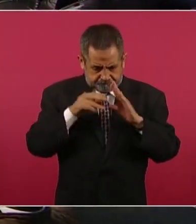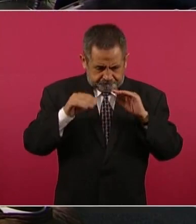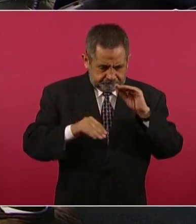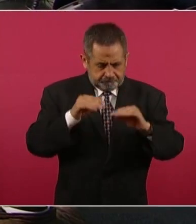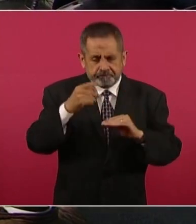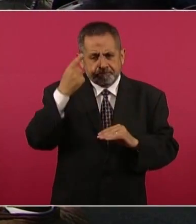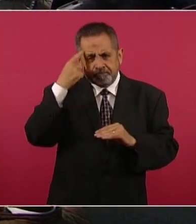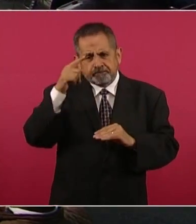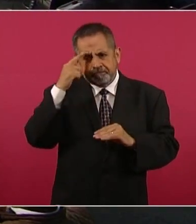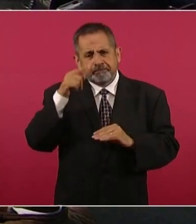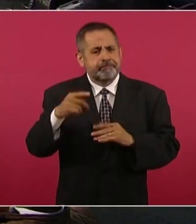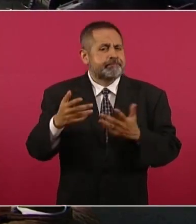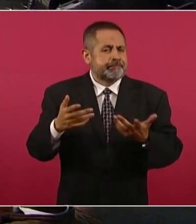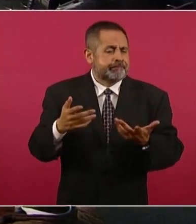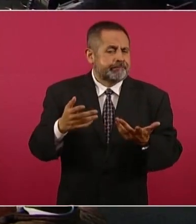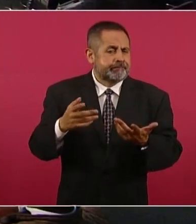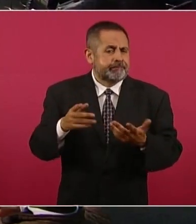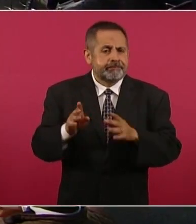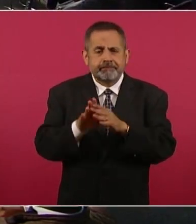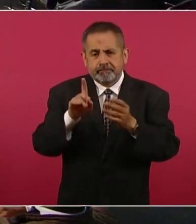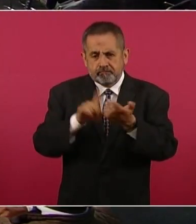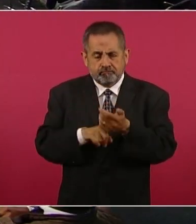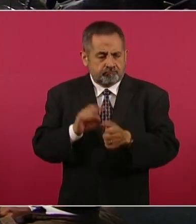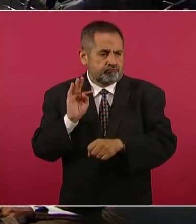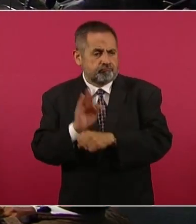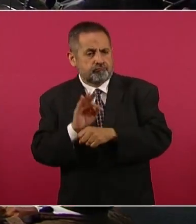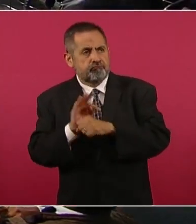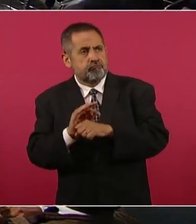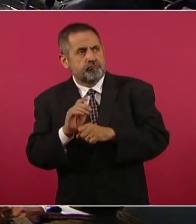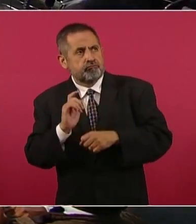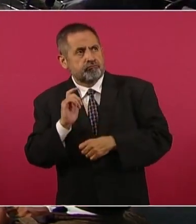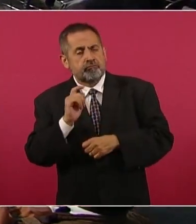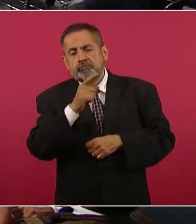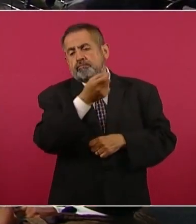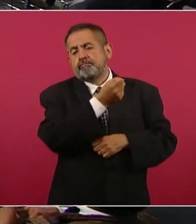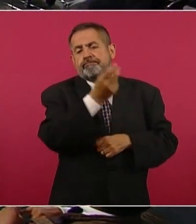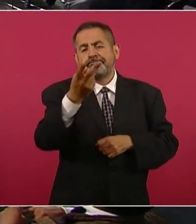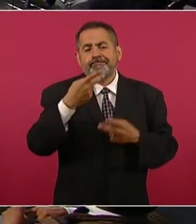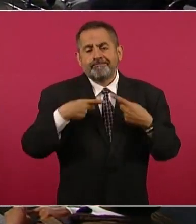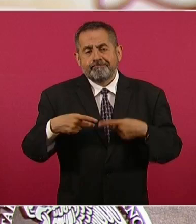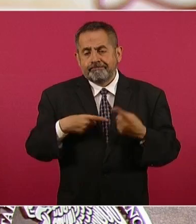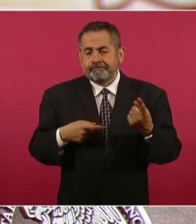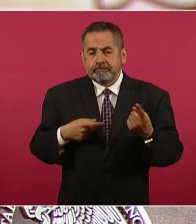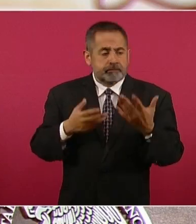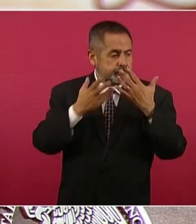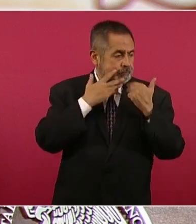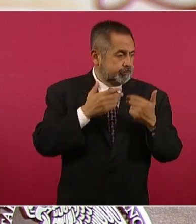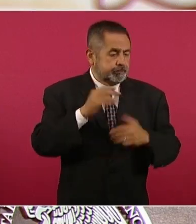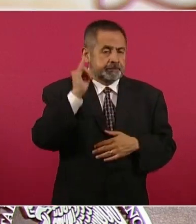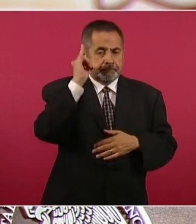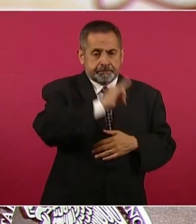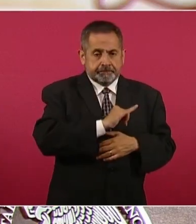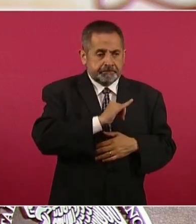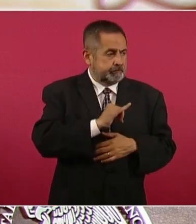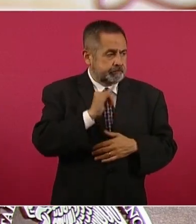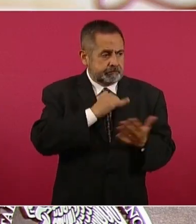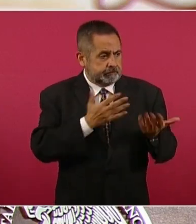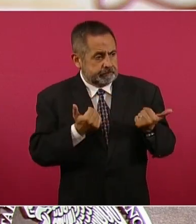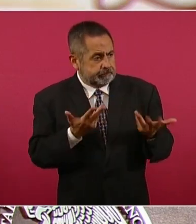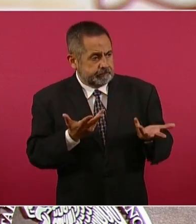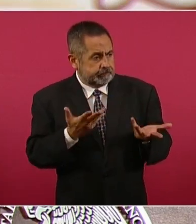para justamente poder asegurar a los trabajadores por su cuenta, a los trabajadores que no tienen una relación